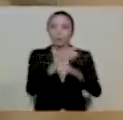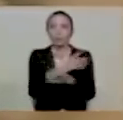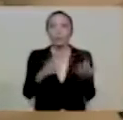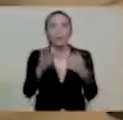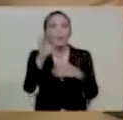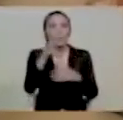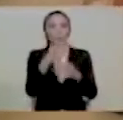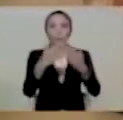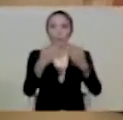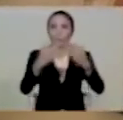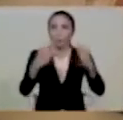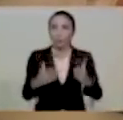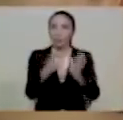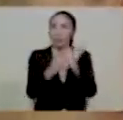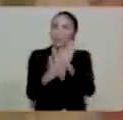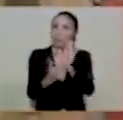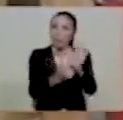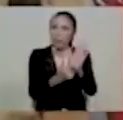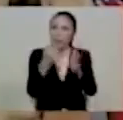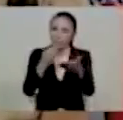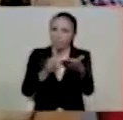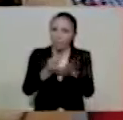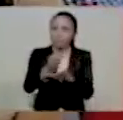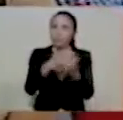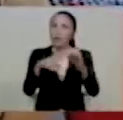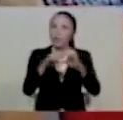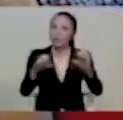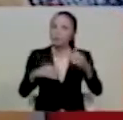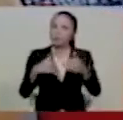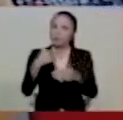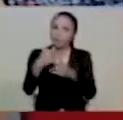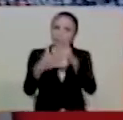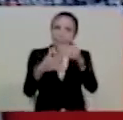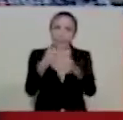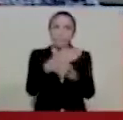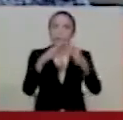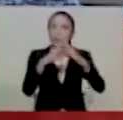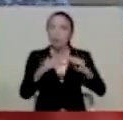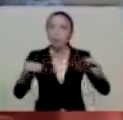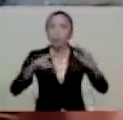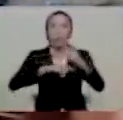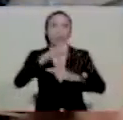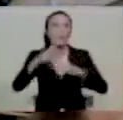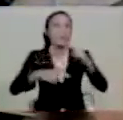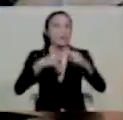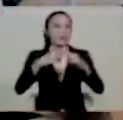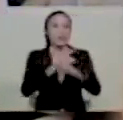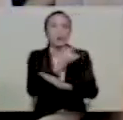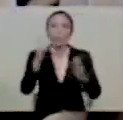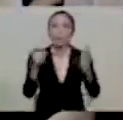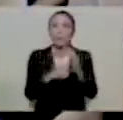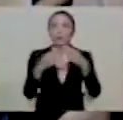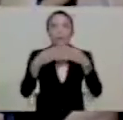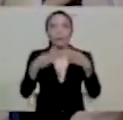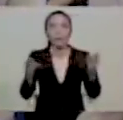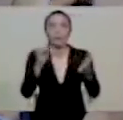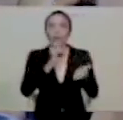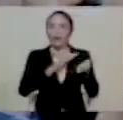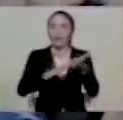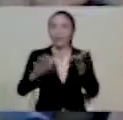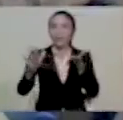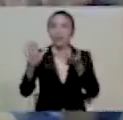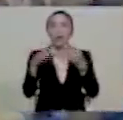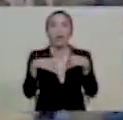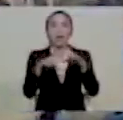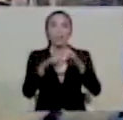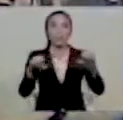queremos, el modelo donde la educación para todos sea universal, sea pública. Yo lo decía en un acto